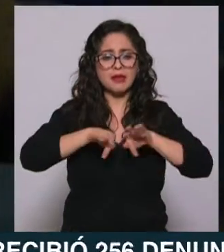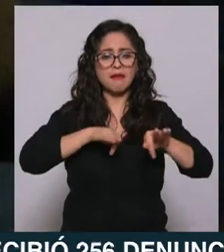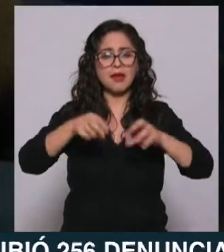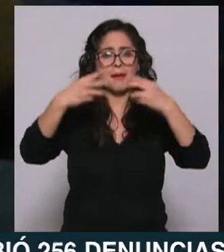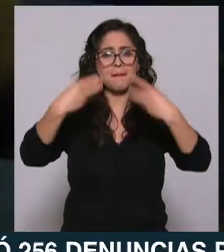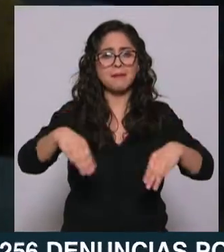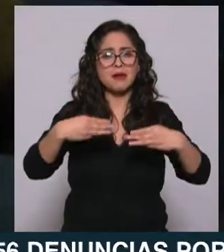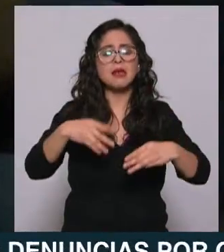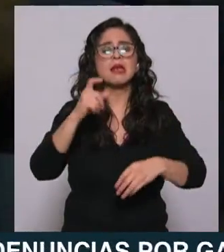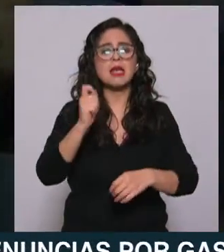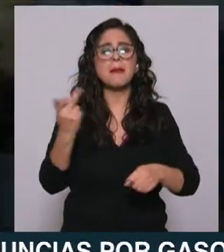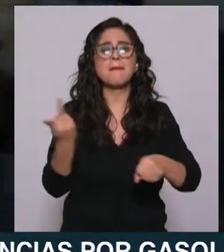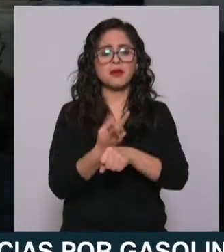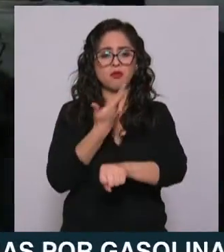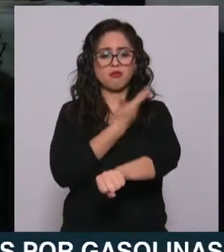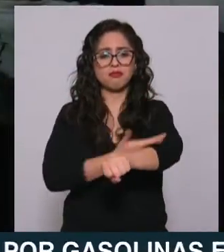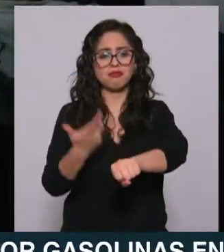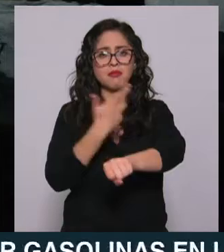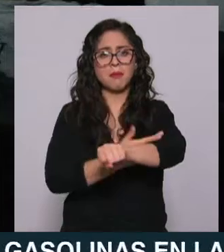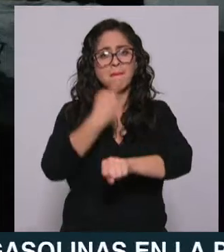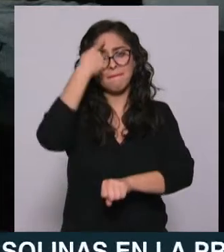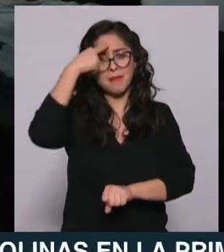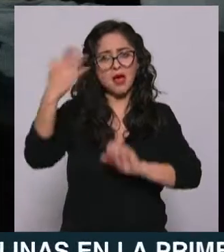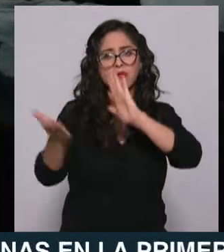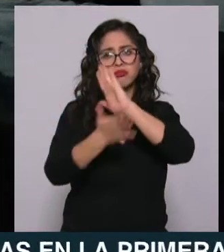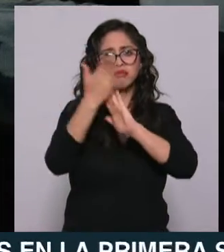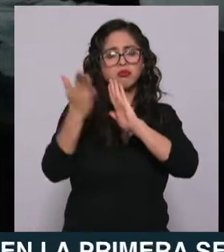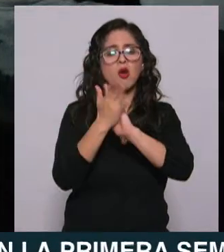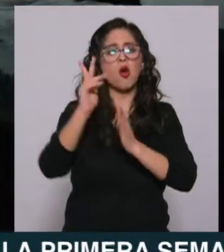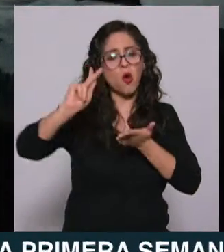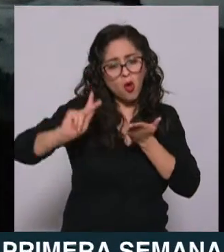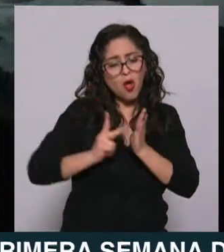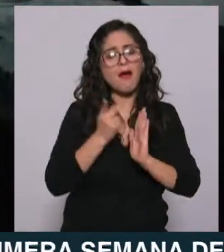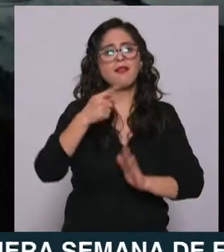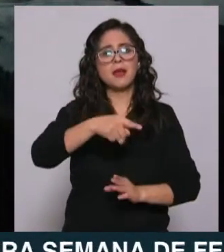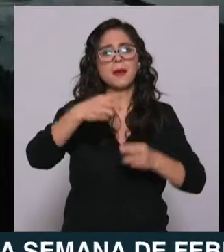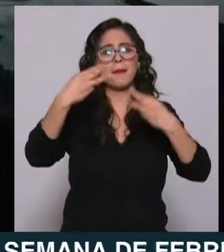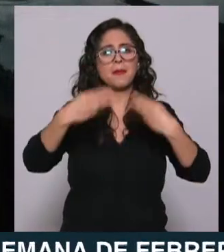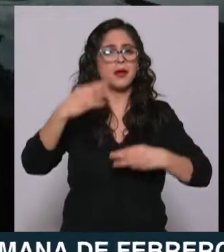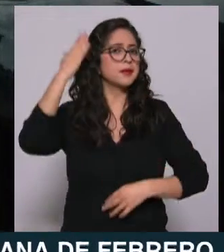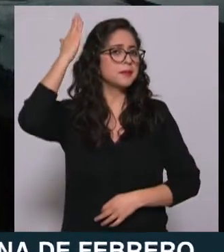acciones emprendidas para levantar la nave mayor. Si les parece, hacemos eso.